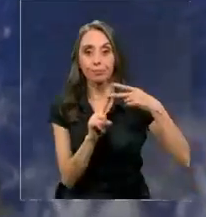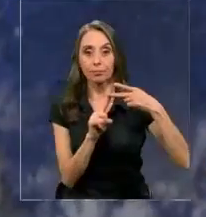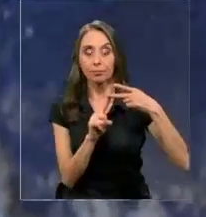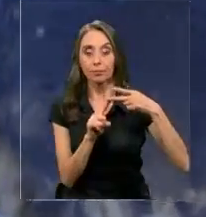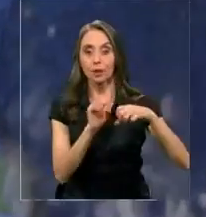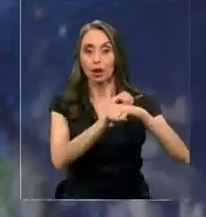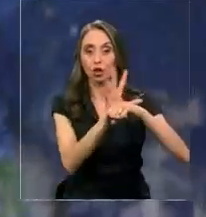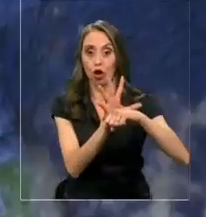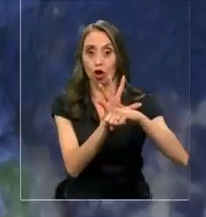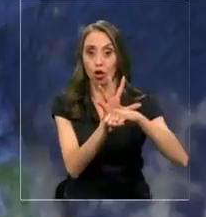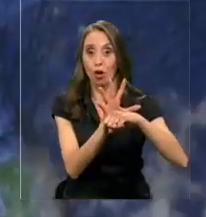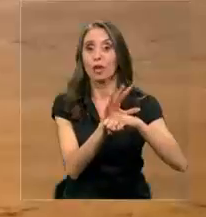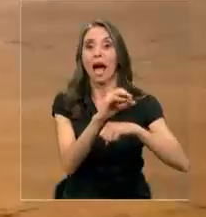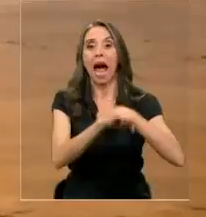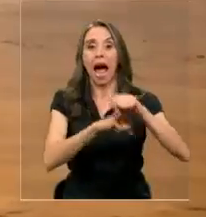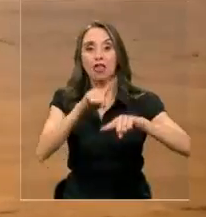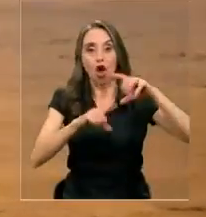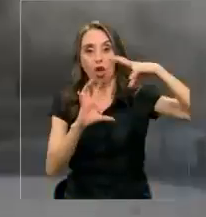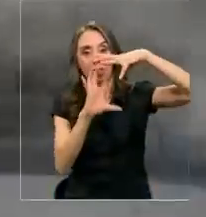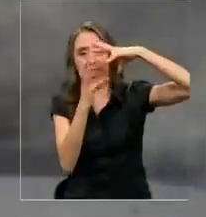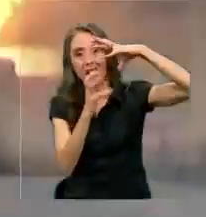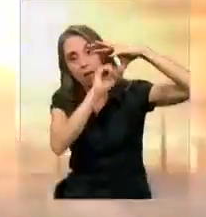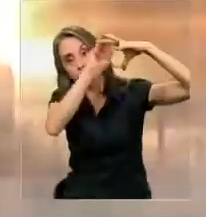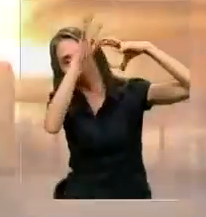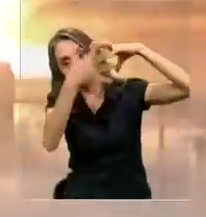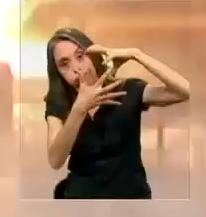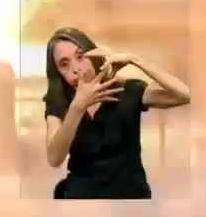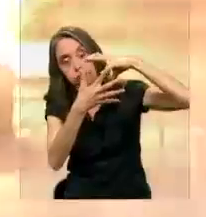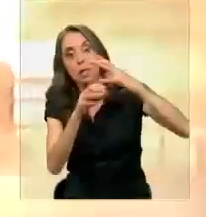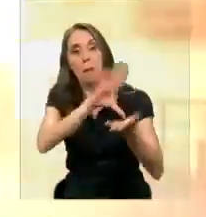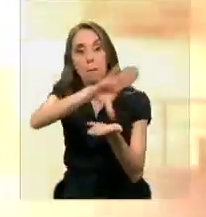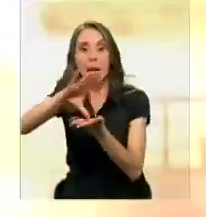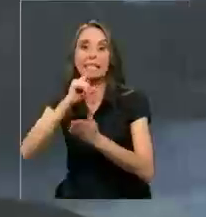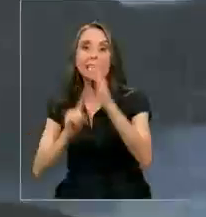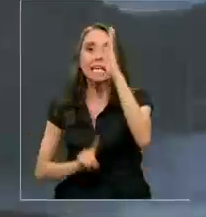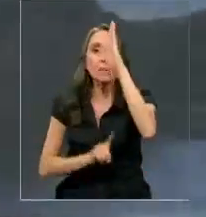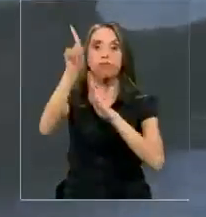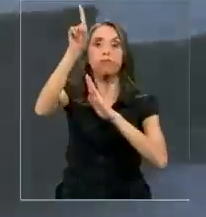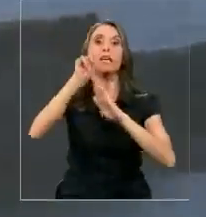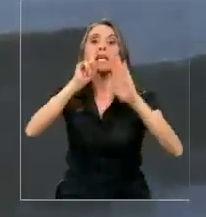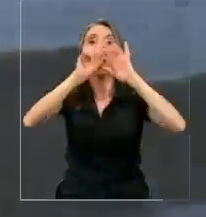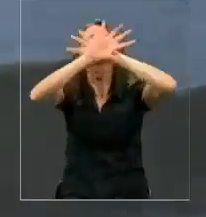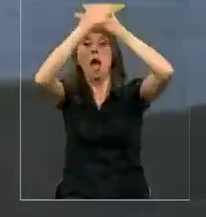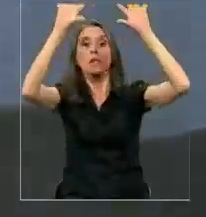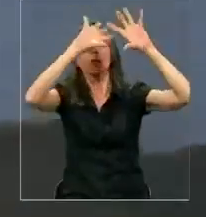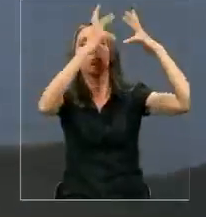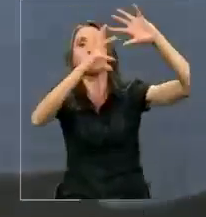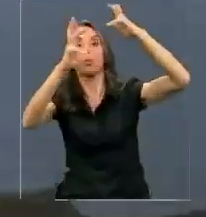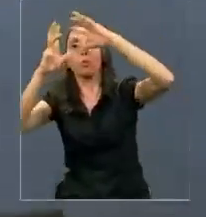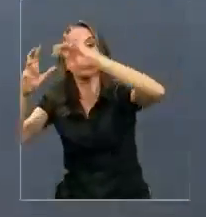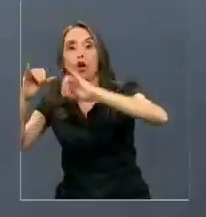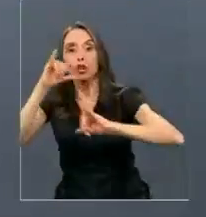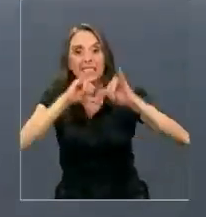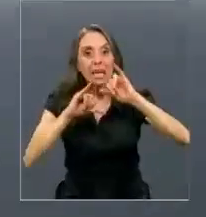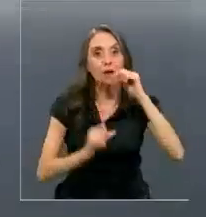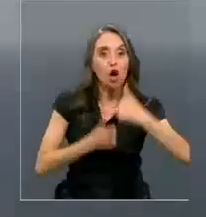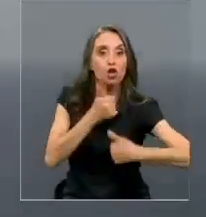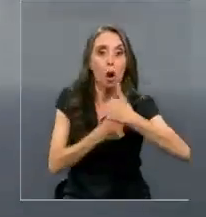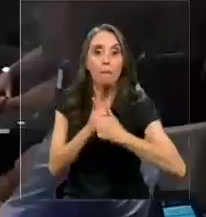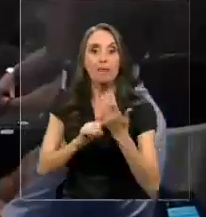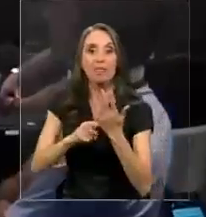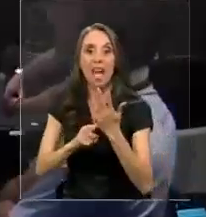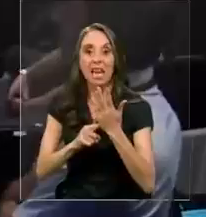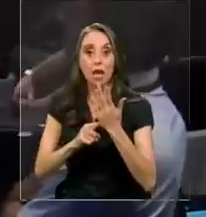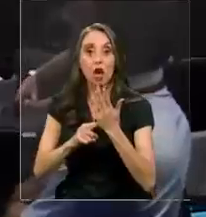Si el coronavirus marcó el año en la Tierra, la nueva carrera espacial también lo hizo en el universo. Es la competencia científica y